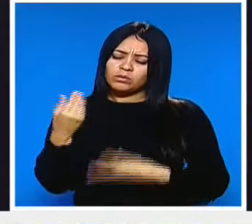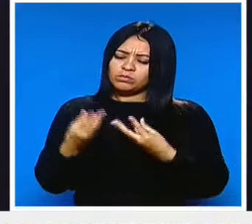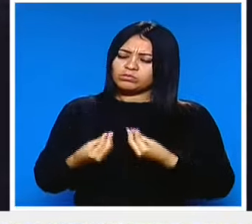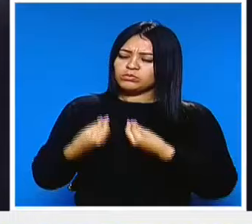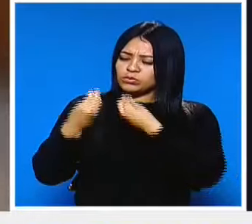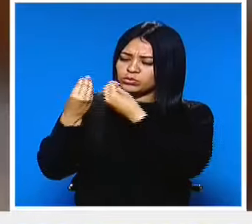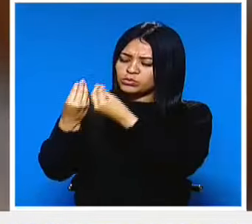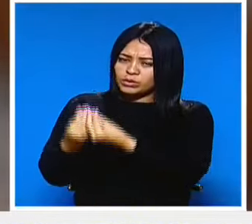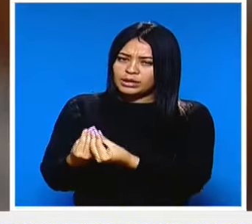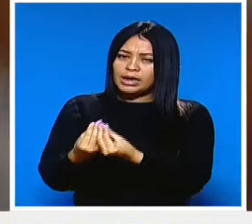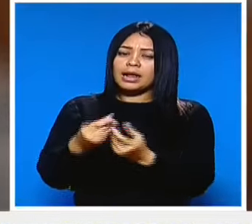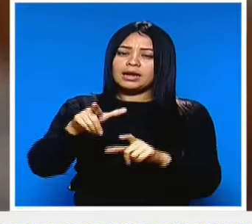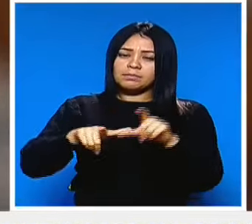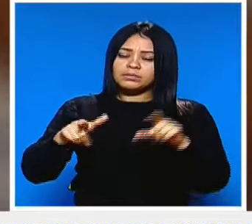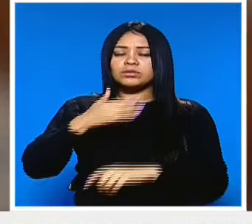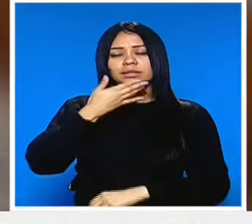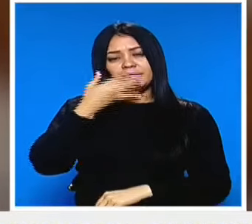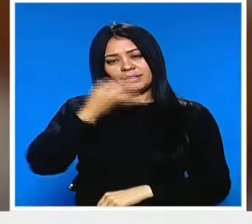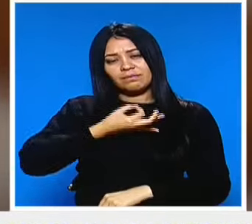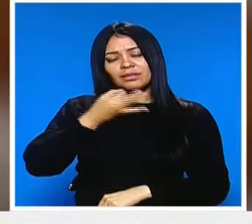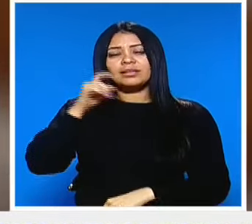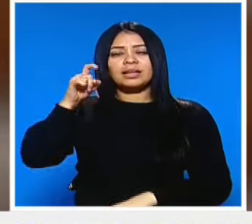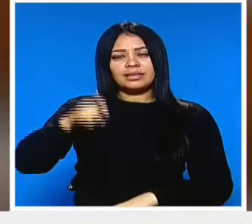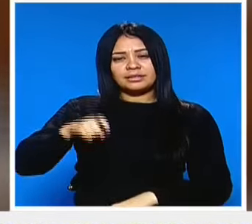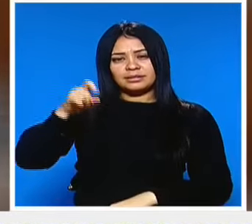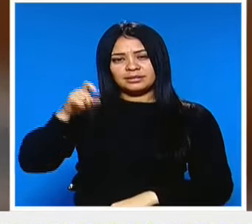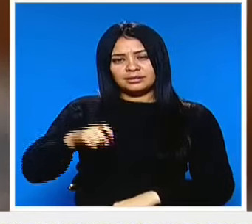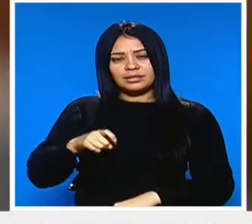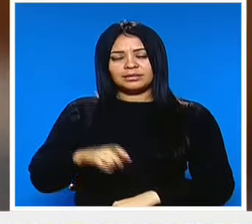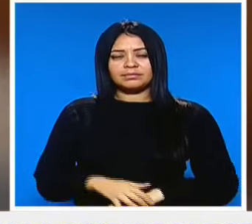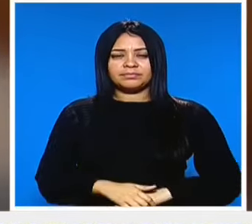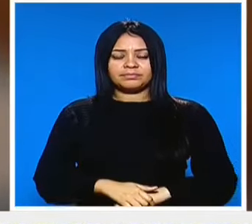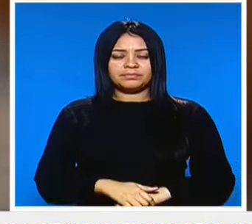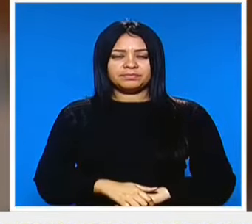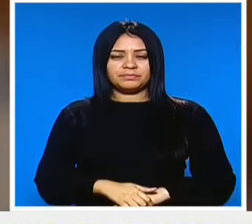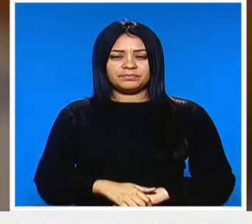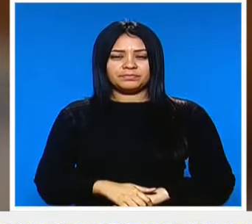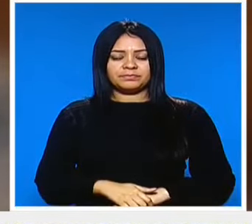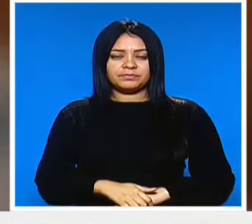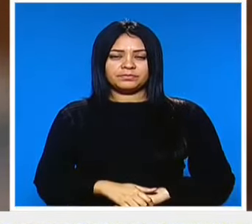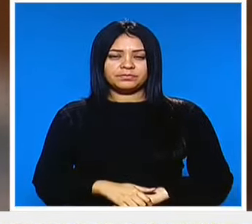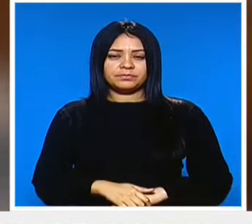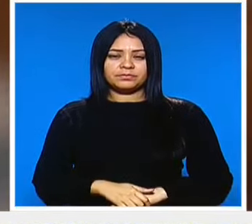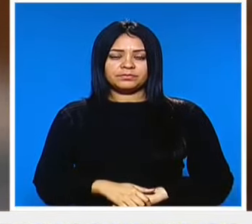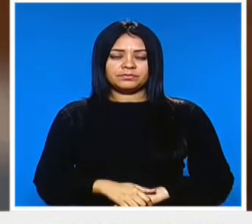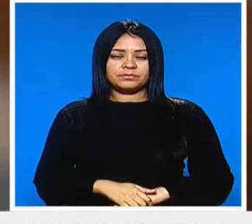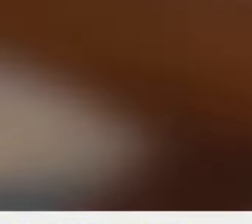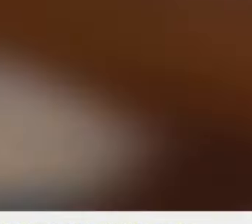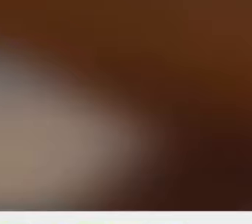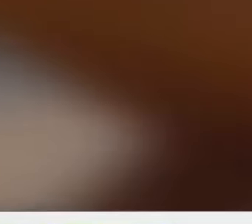sano a personas que verdaderamente lo necesiten.